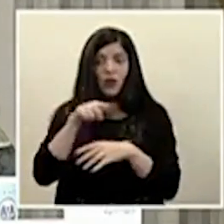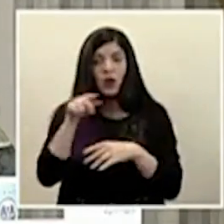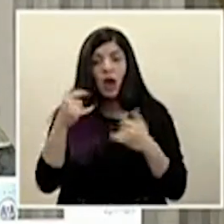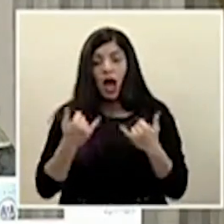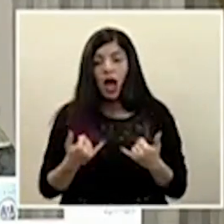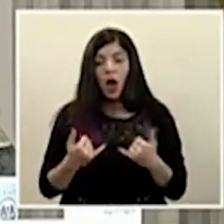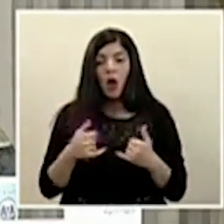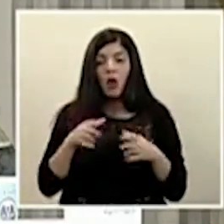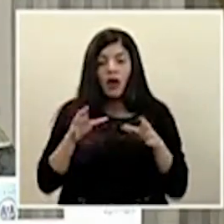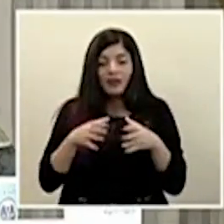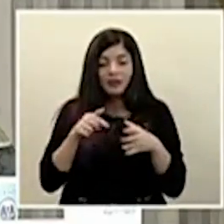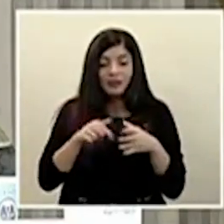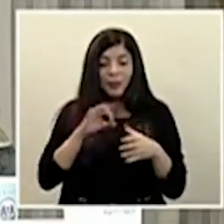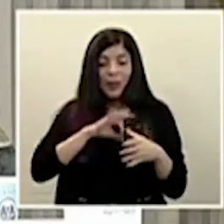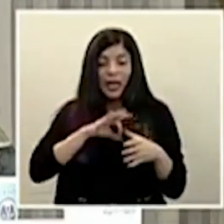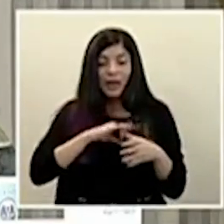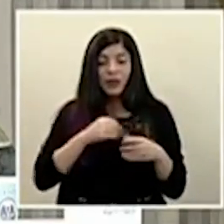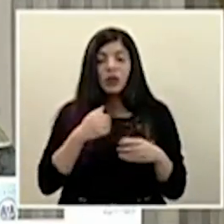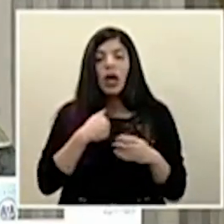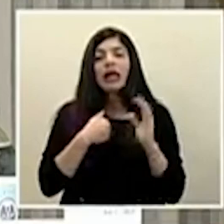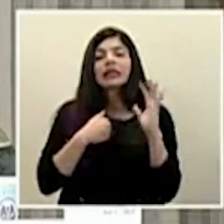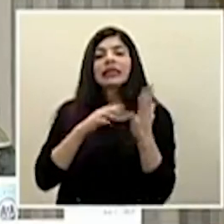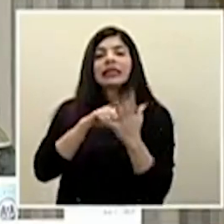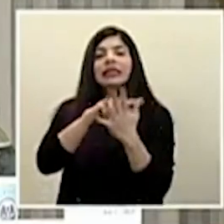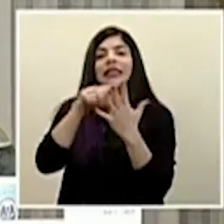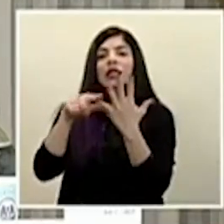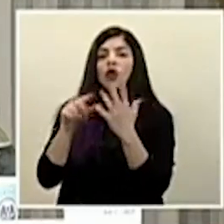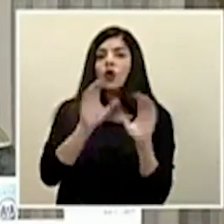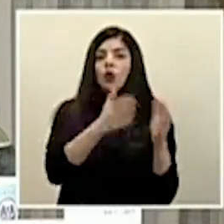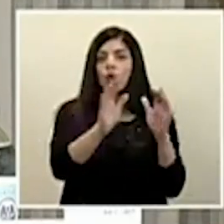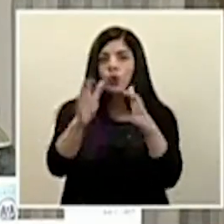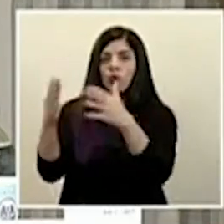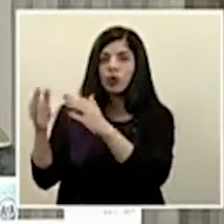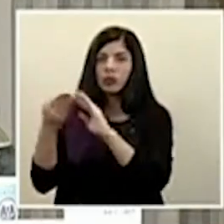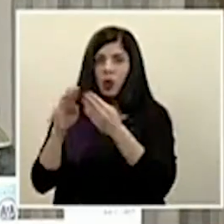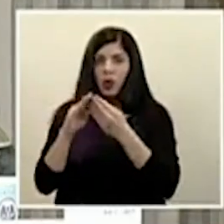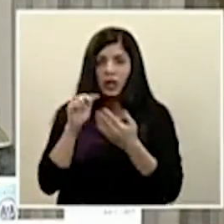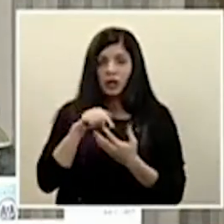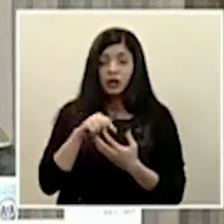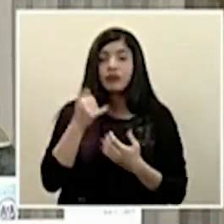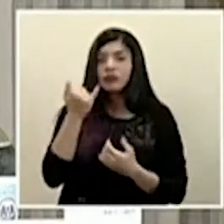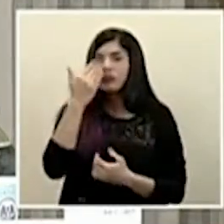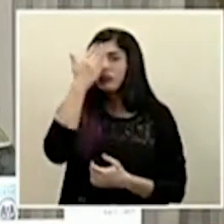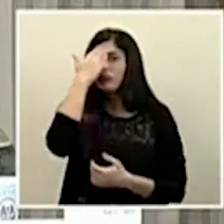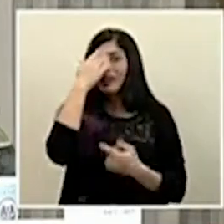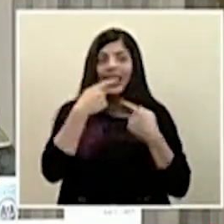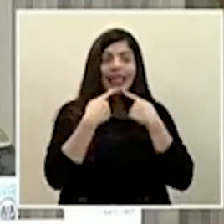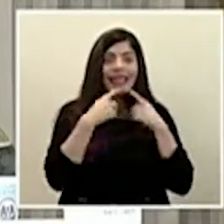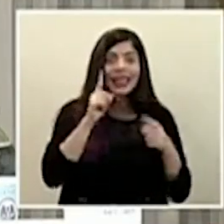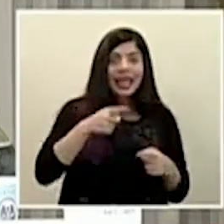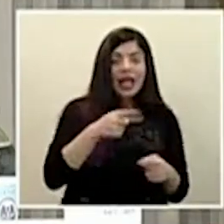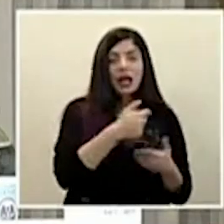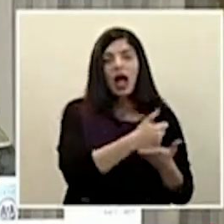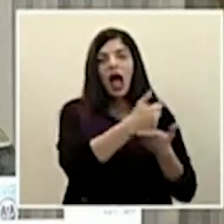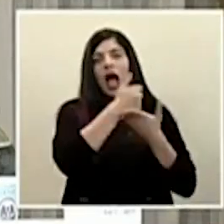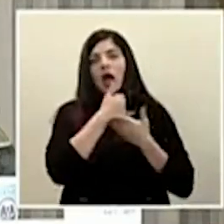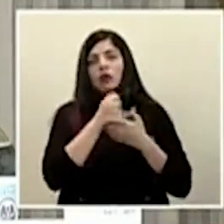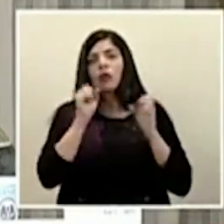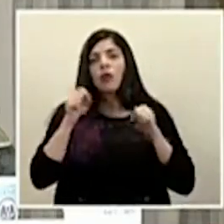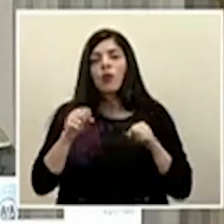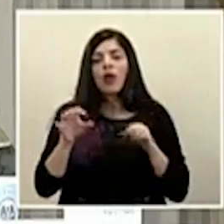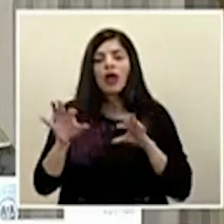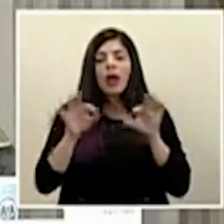dirigiendo este beneficio, teniendo claro también que ahora el decreto nos brinda un marco para